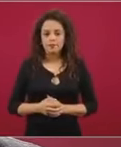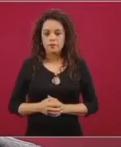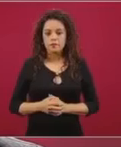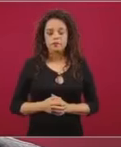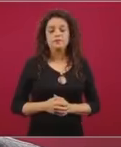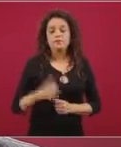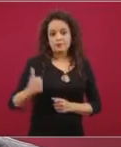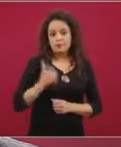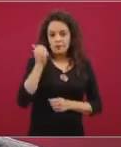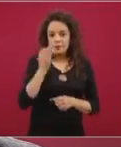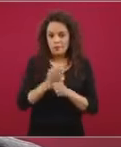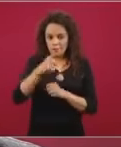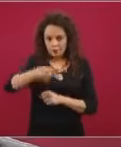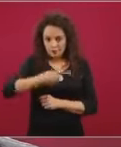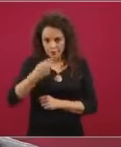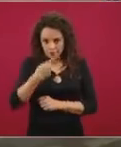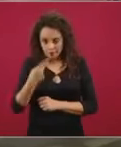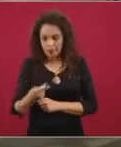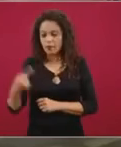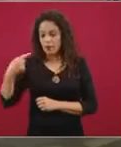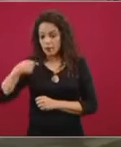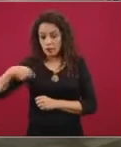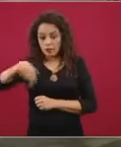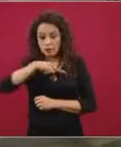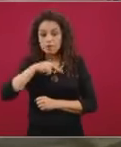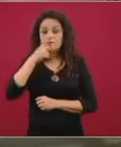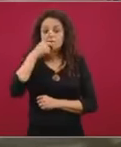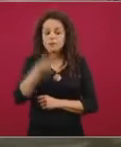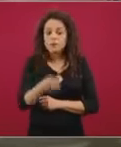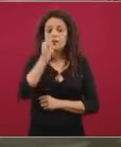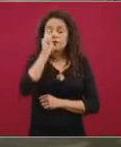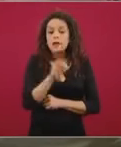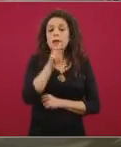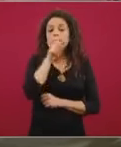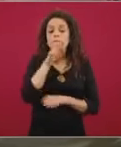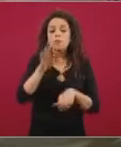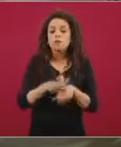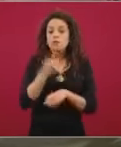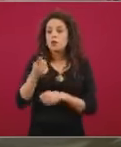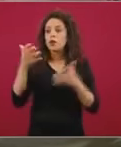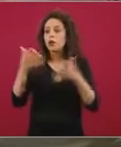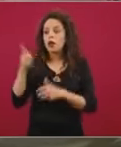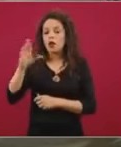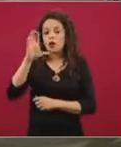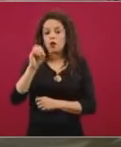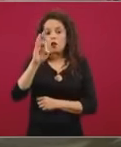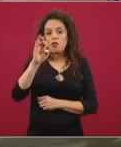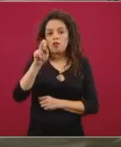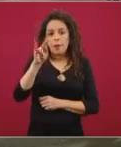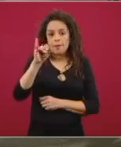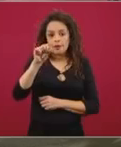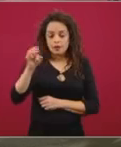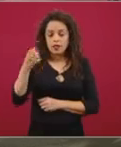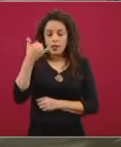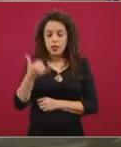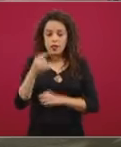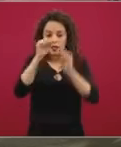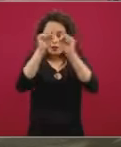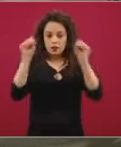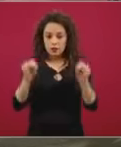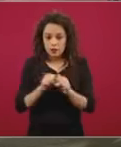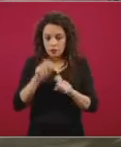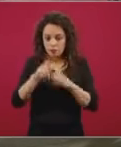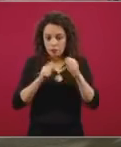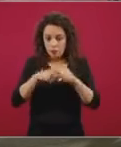externado en días y semanas recientes respecto al desempeño de COFEPRIS y en general el Sistema Federal Sanitario también son vigentes